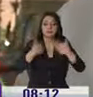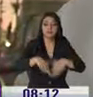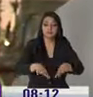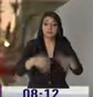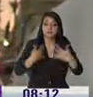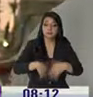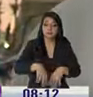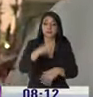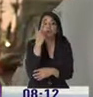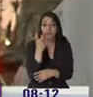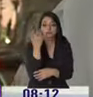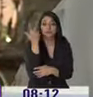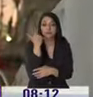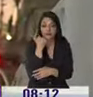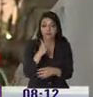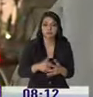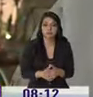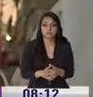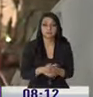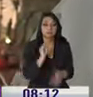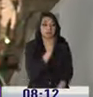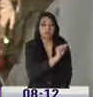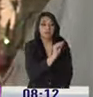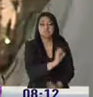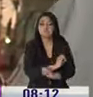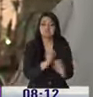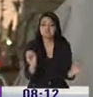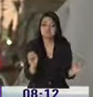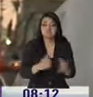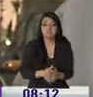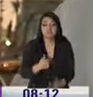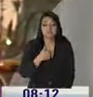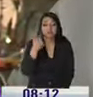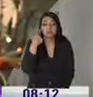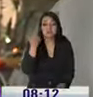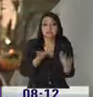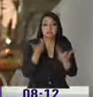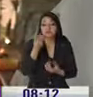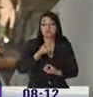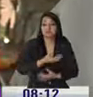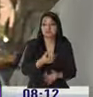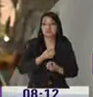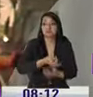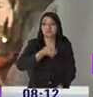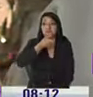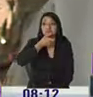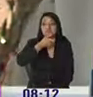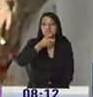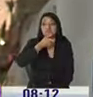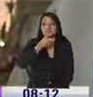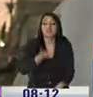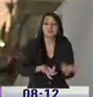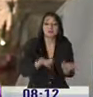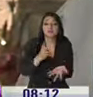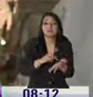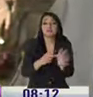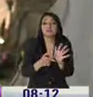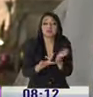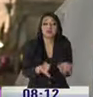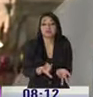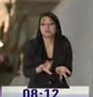12 días. No hemos sido notificados, nos imaginamos que las declaraciones del señor Tapia equivalen a notificación, ya